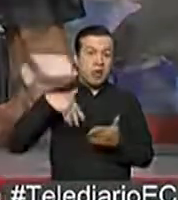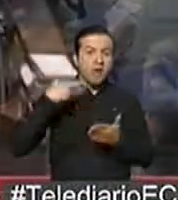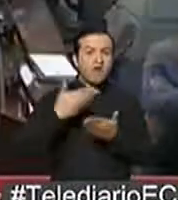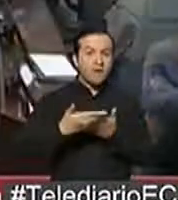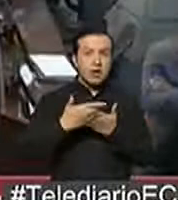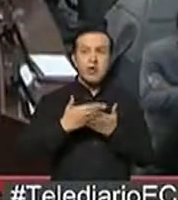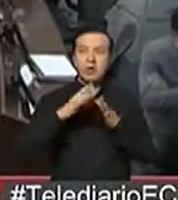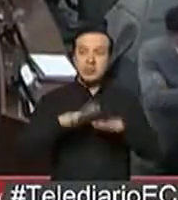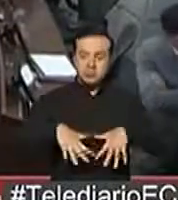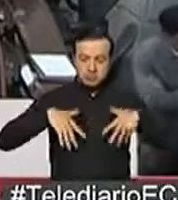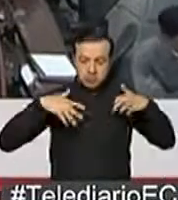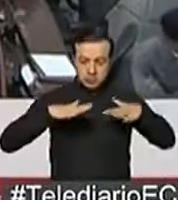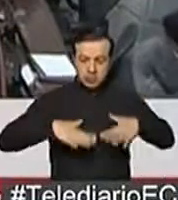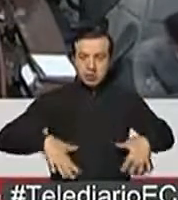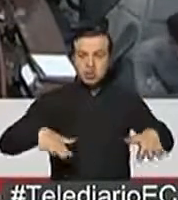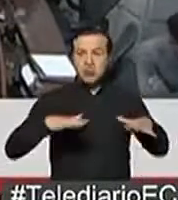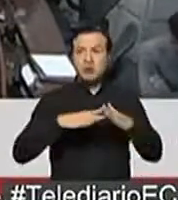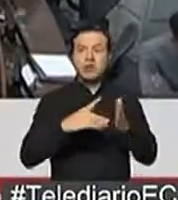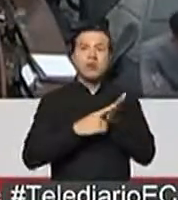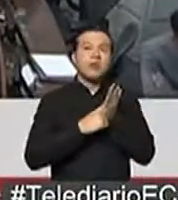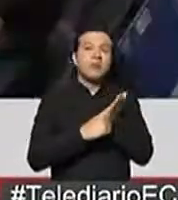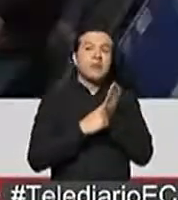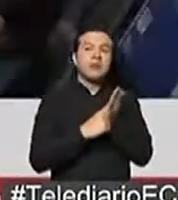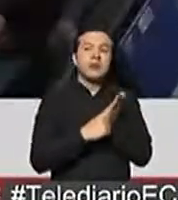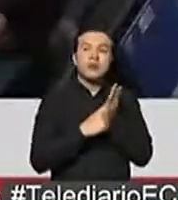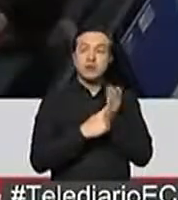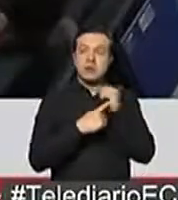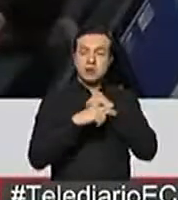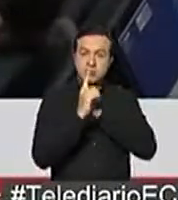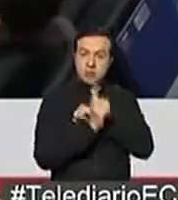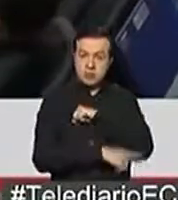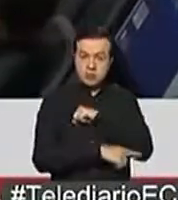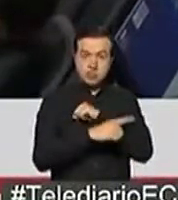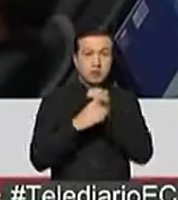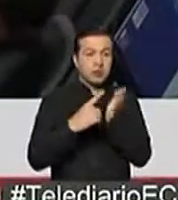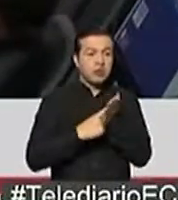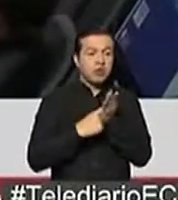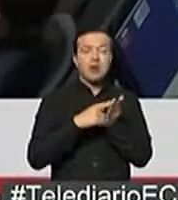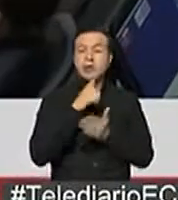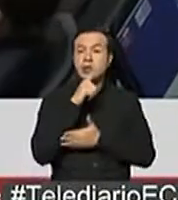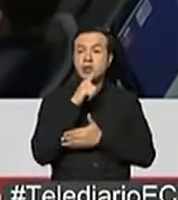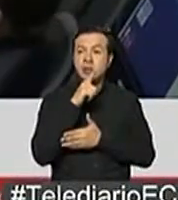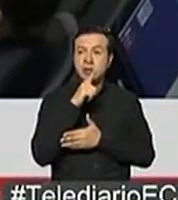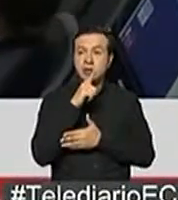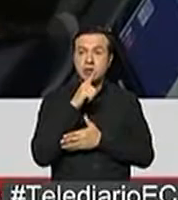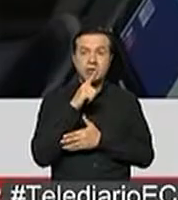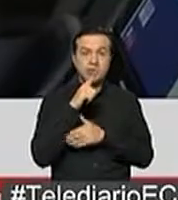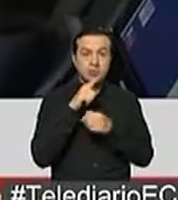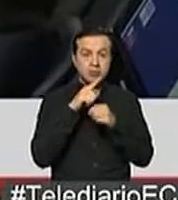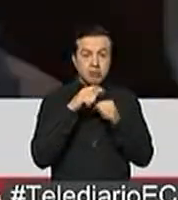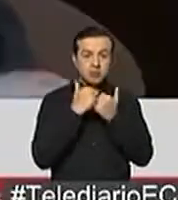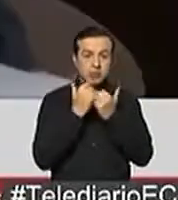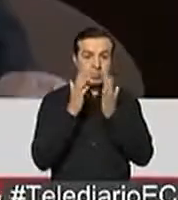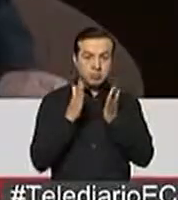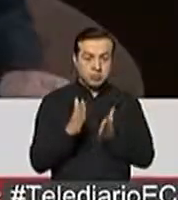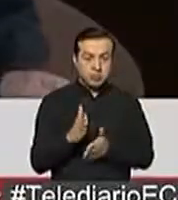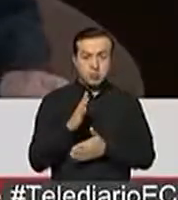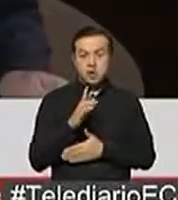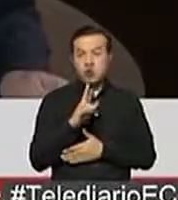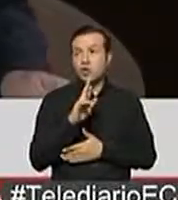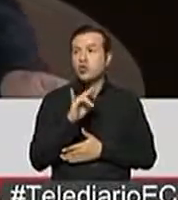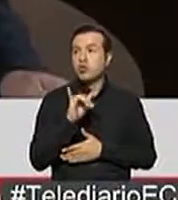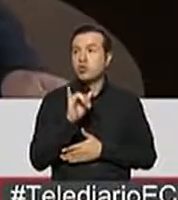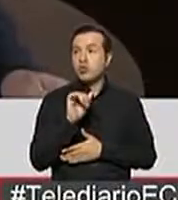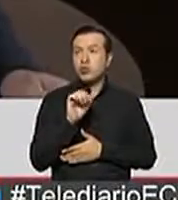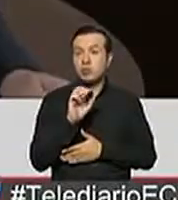la plenaria del Senado a un debate de moción de censura. El debate fue convocado por el senador Roy Barreras, del partido de la U,